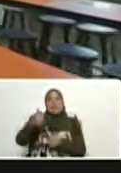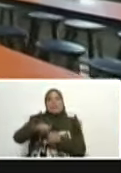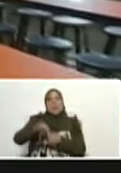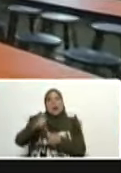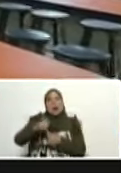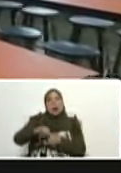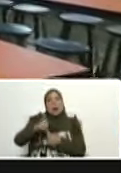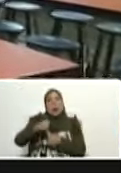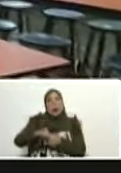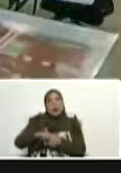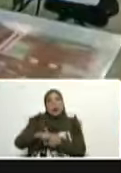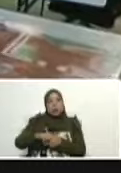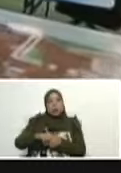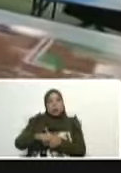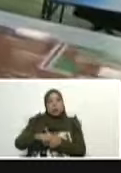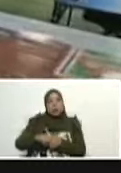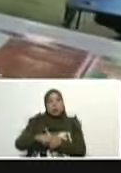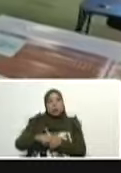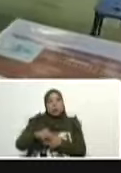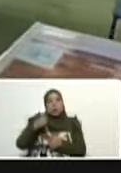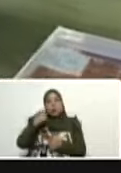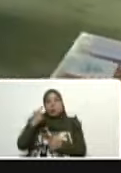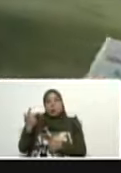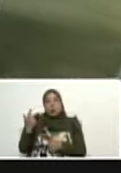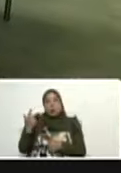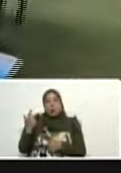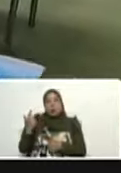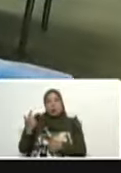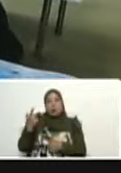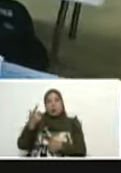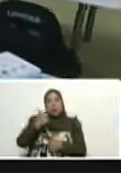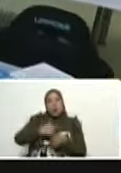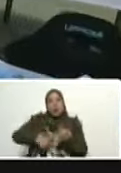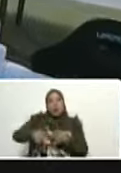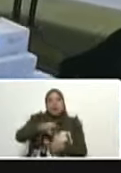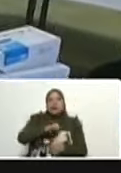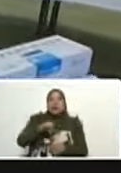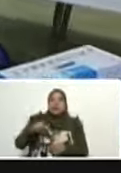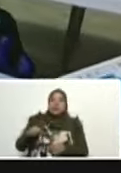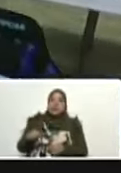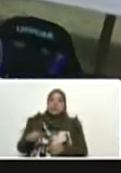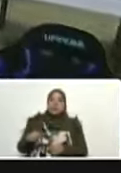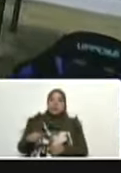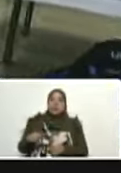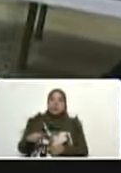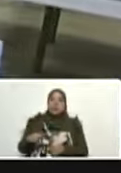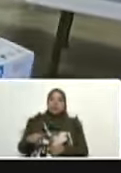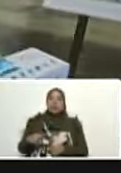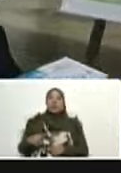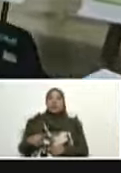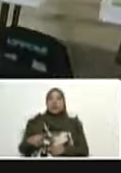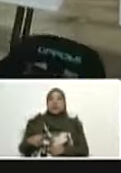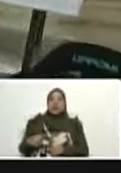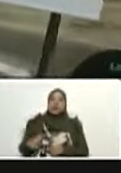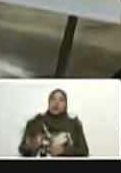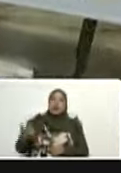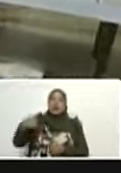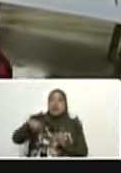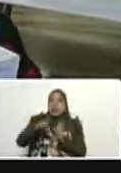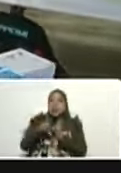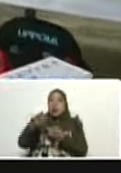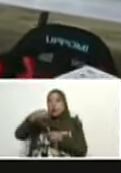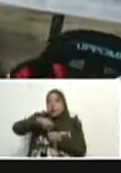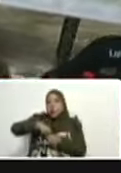acá el meganúcleo en Maracaibo está solito. Acá tenemos un meganúcleo dentro de este